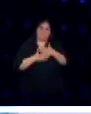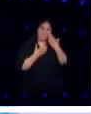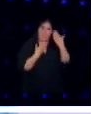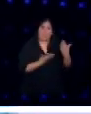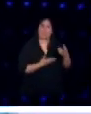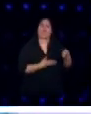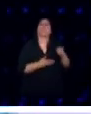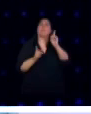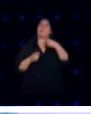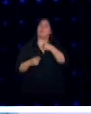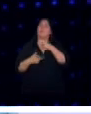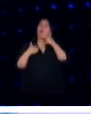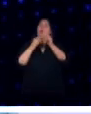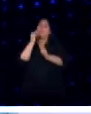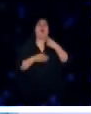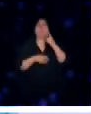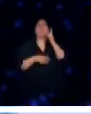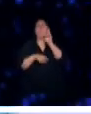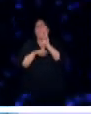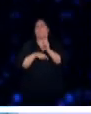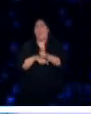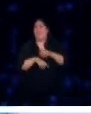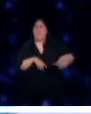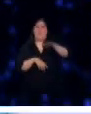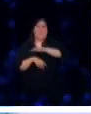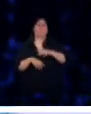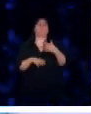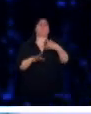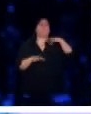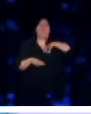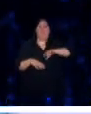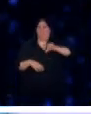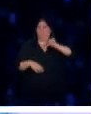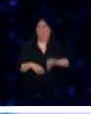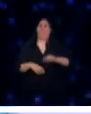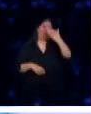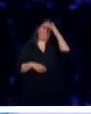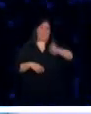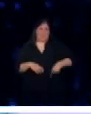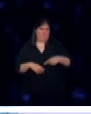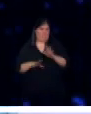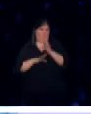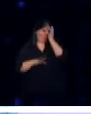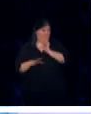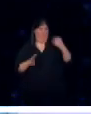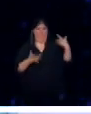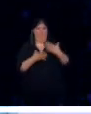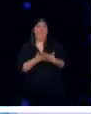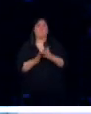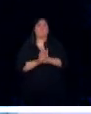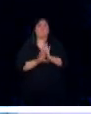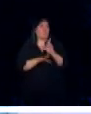Los candidatos presidenciales, como que parece casi imposible penetrar en la política desde el interior del país para dirigir